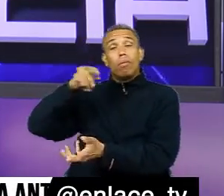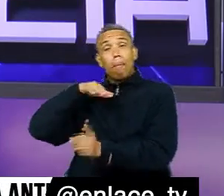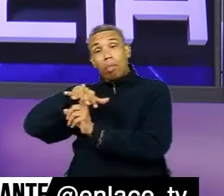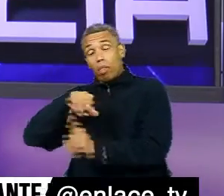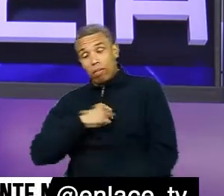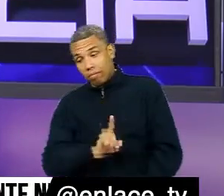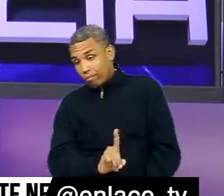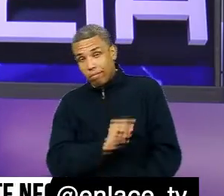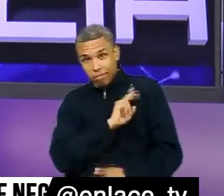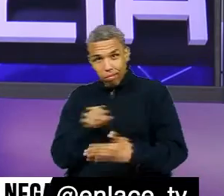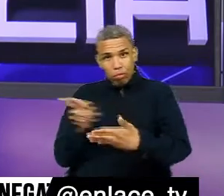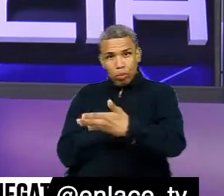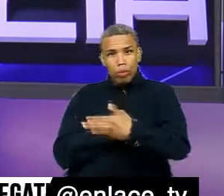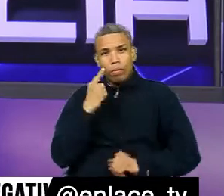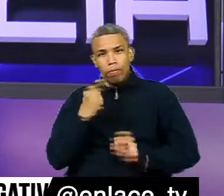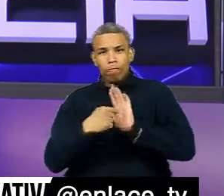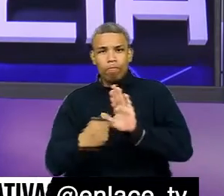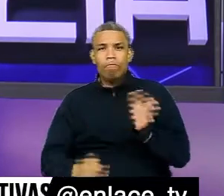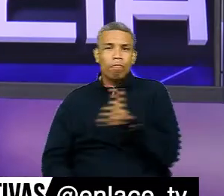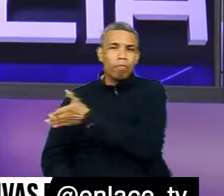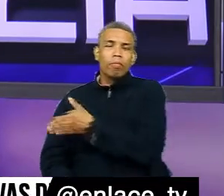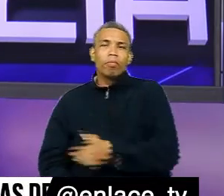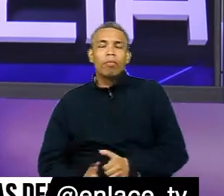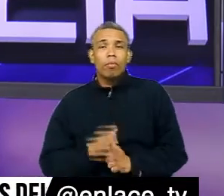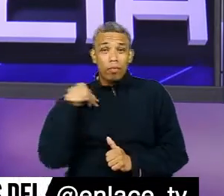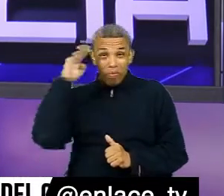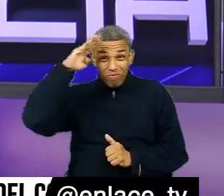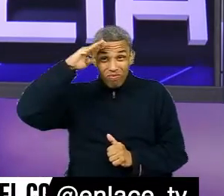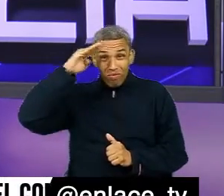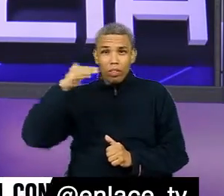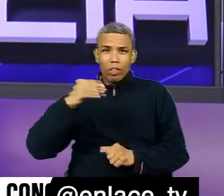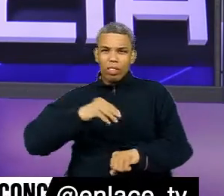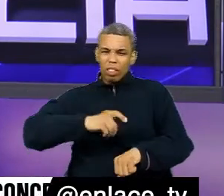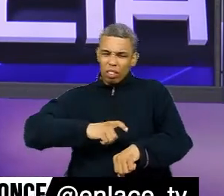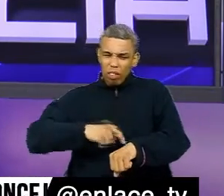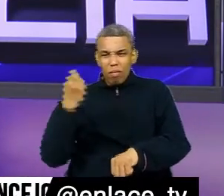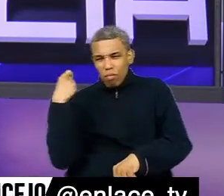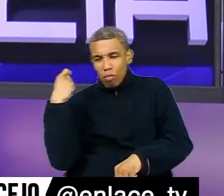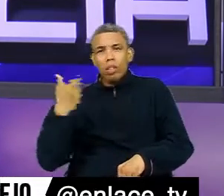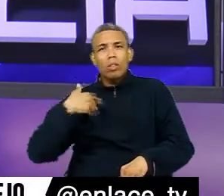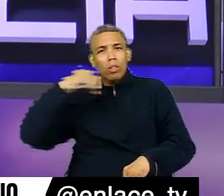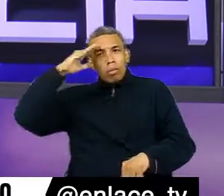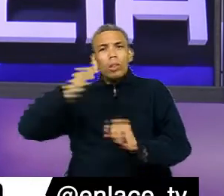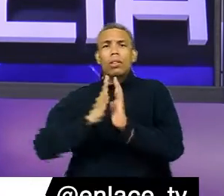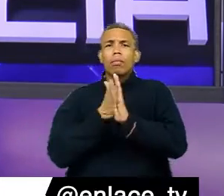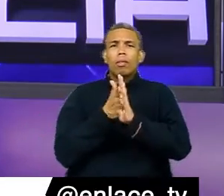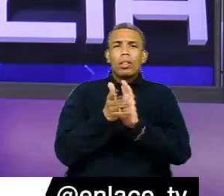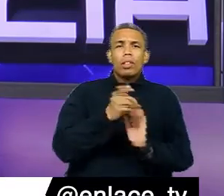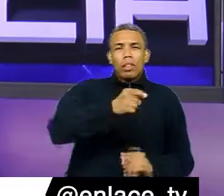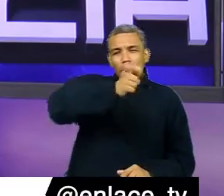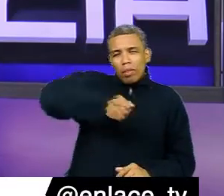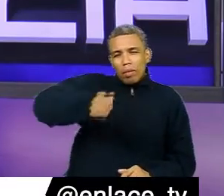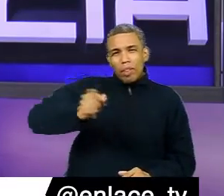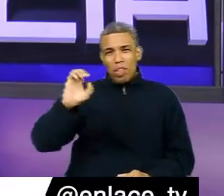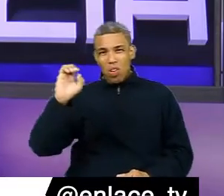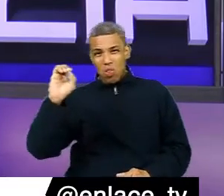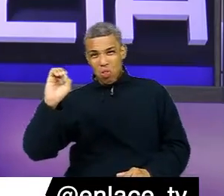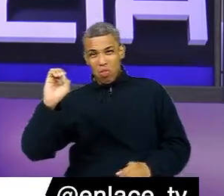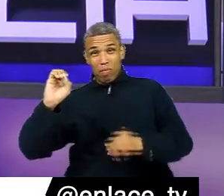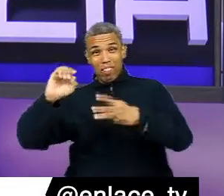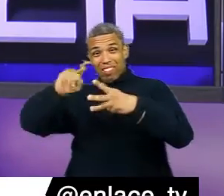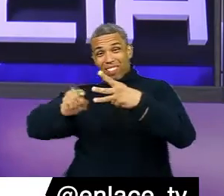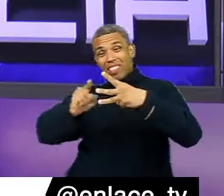Y la policía del Magdalena Medio dio a conocer resultados operativos en las últimas horas. Tres hombres fueron capturados, entre ellos un menor de edad,